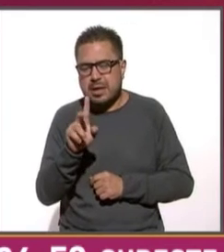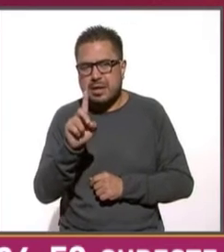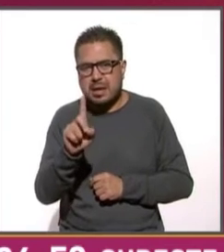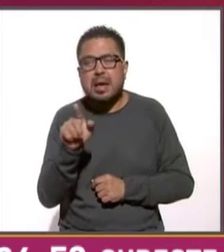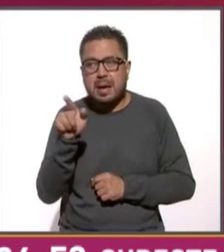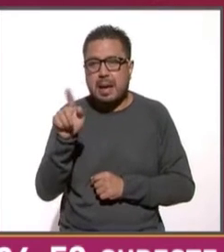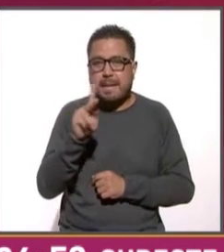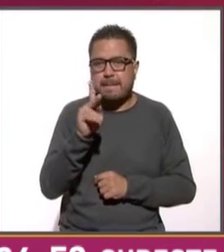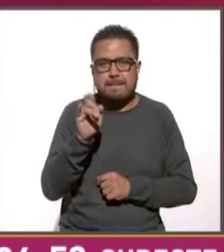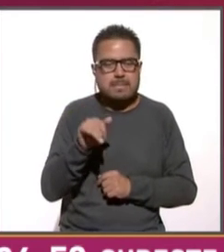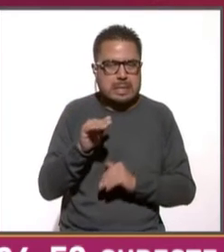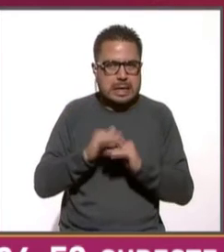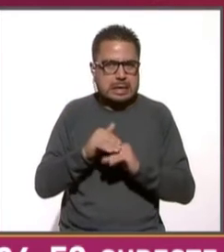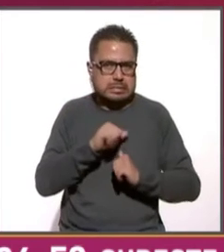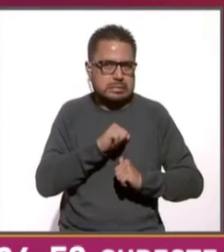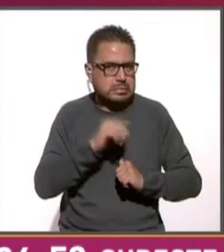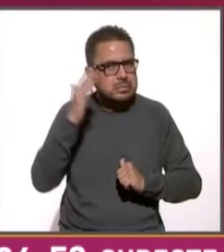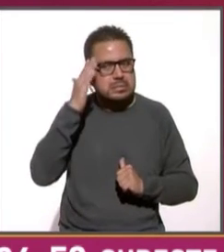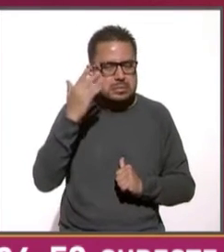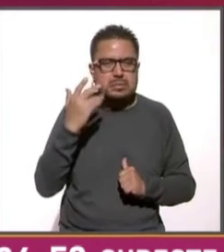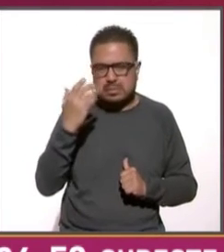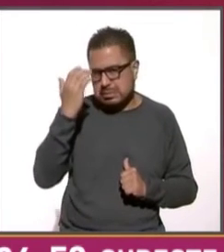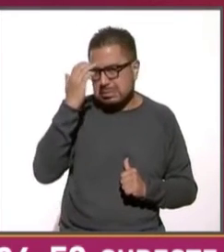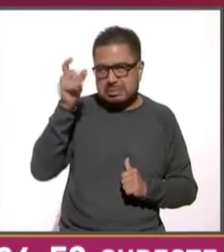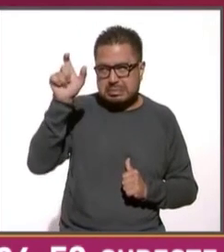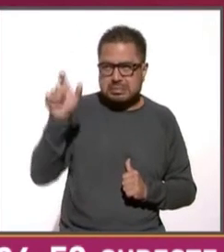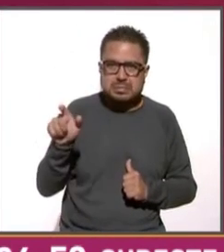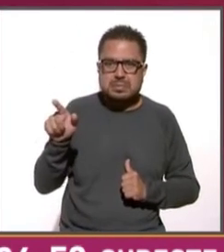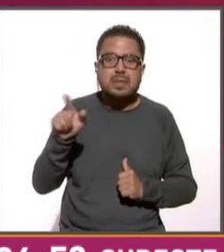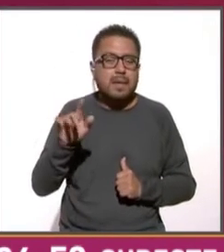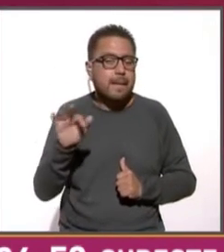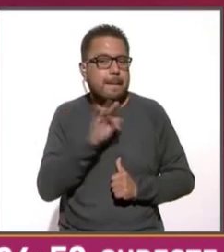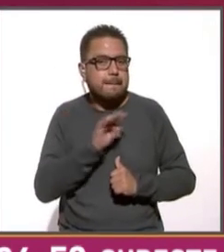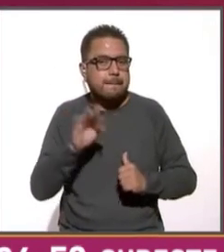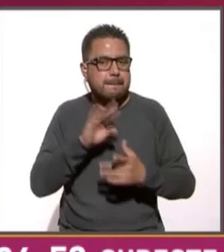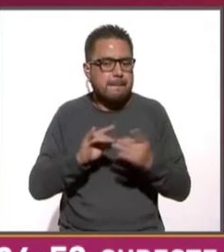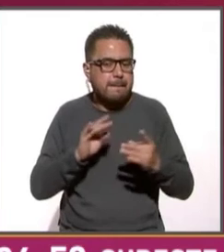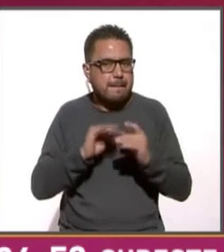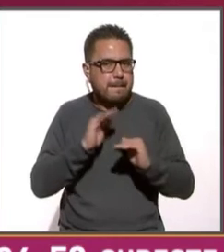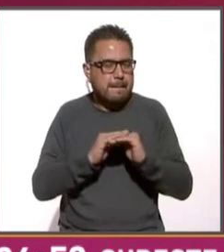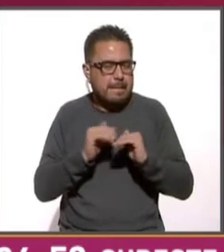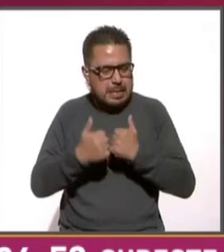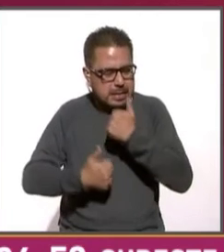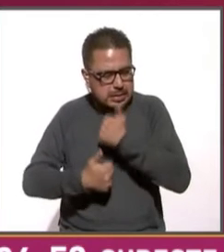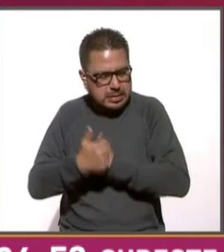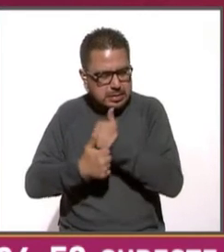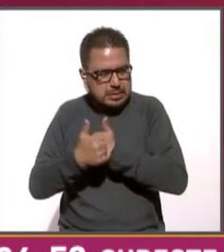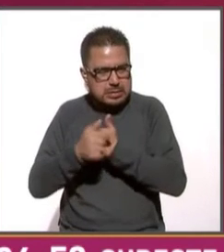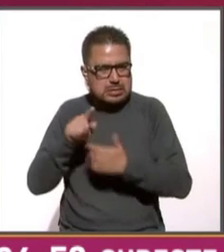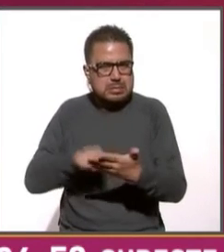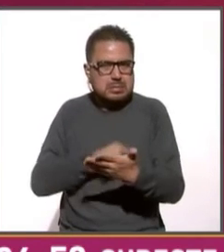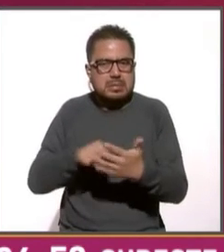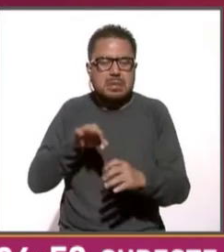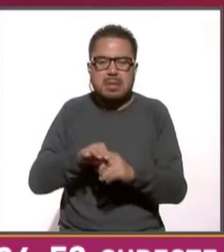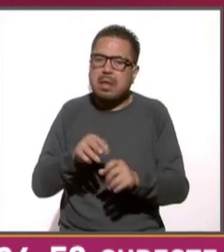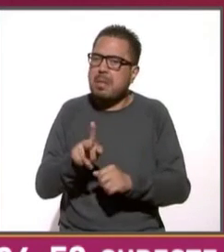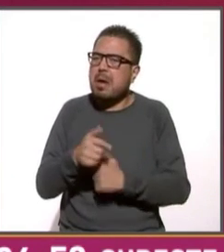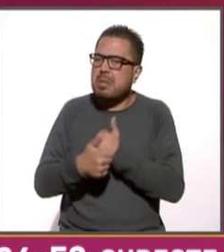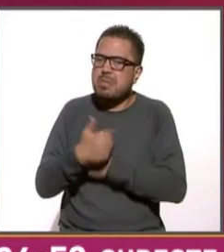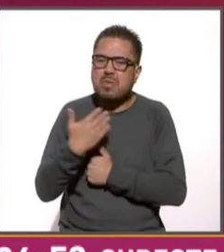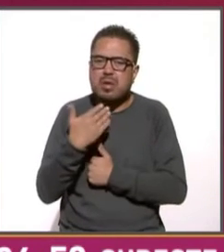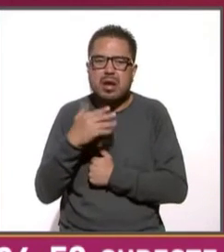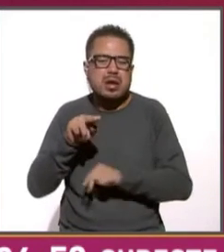¿no? Muy conocida. Puedes decir que se fue cerrando un poco la elección, pero nada que le hiciera competida, a niveles